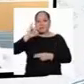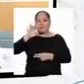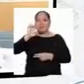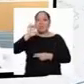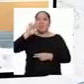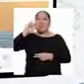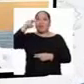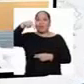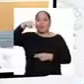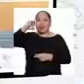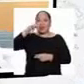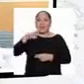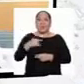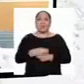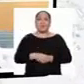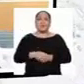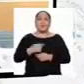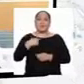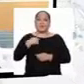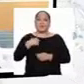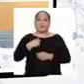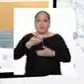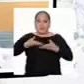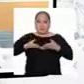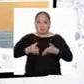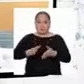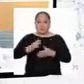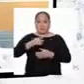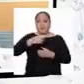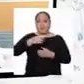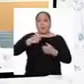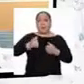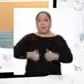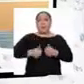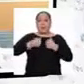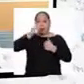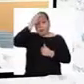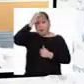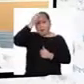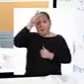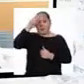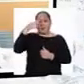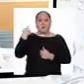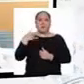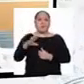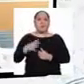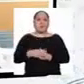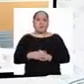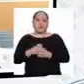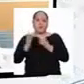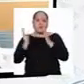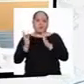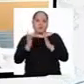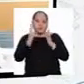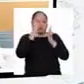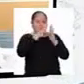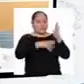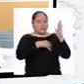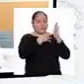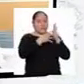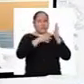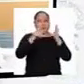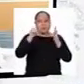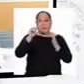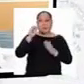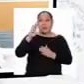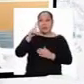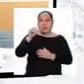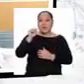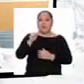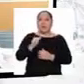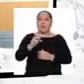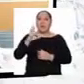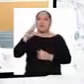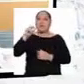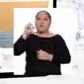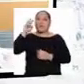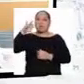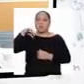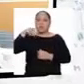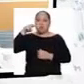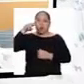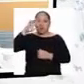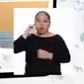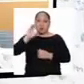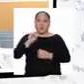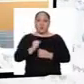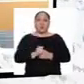Pachoque y soy de la región Cusco. Si hemos construido nuestras tablas de frecuencia, conociendo desde el inicio la frecuencia